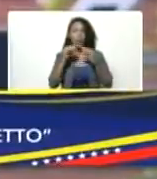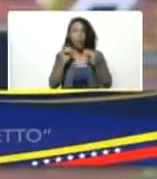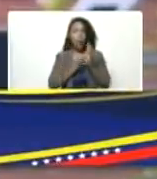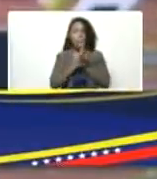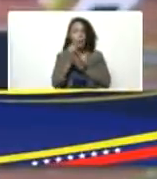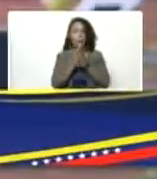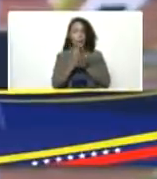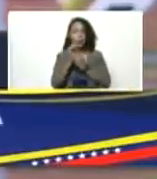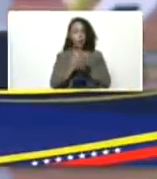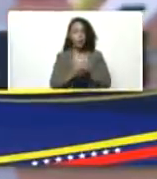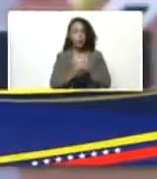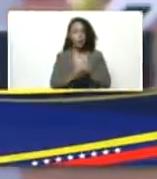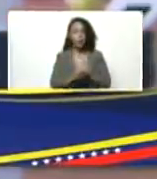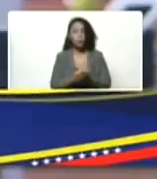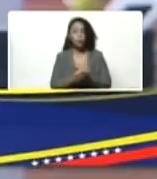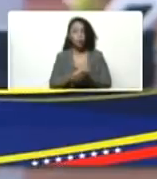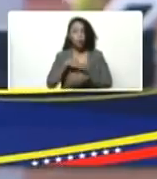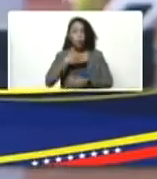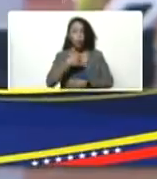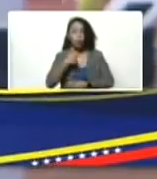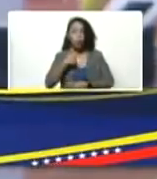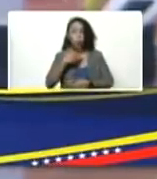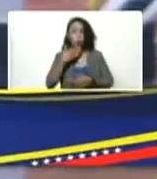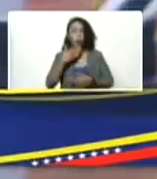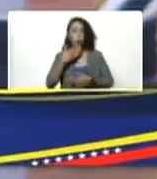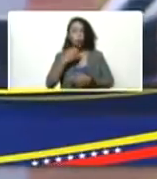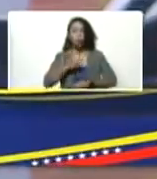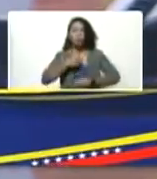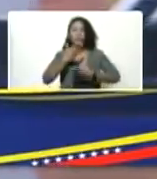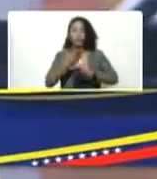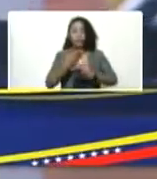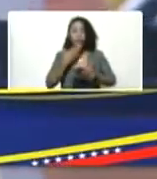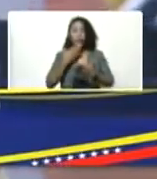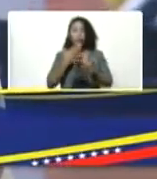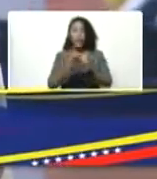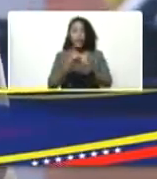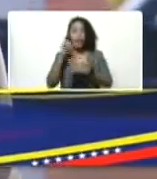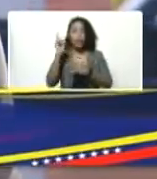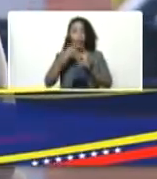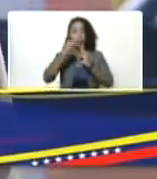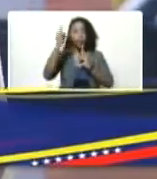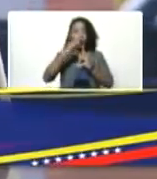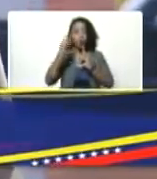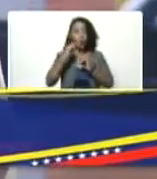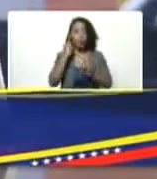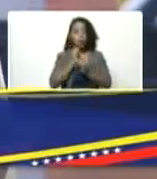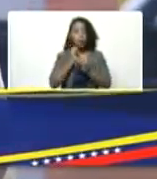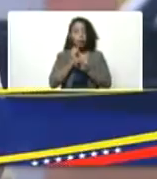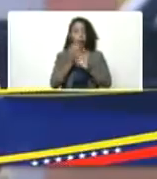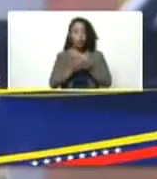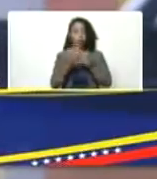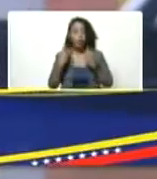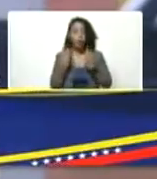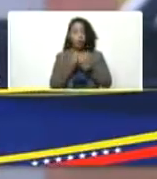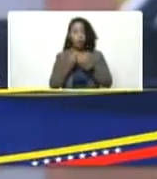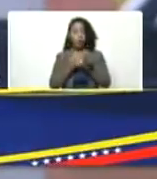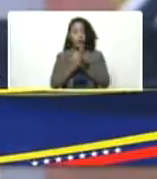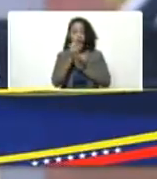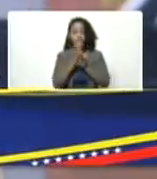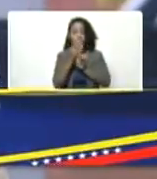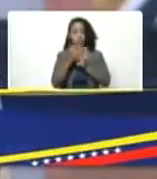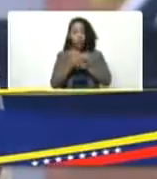los emprendedores, cuando expreso mi agradecimiento por esta plataforma novedosa de Emprender Juntos. Yo